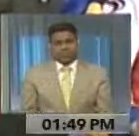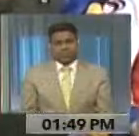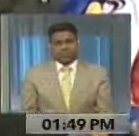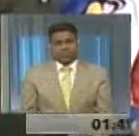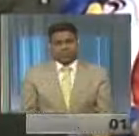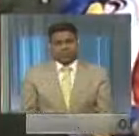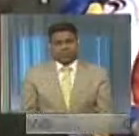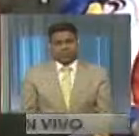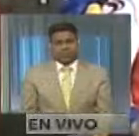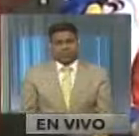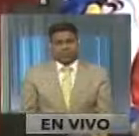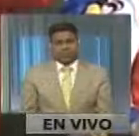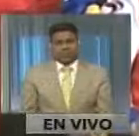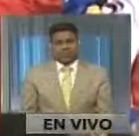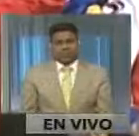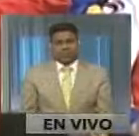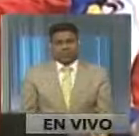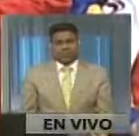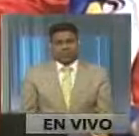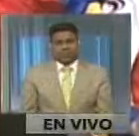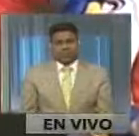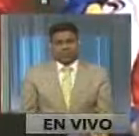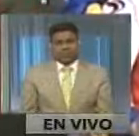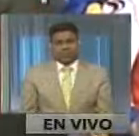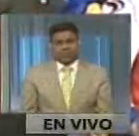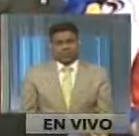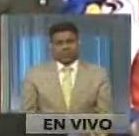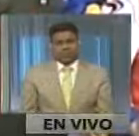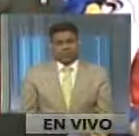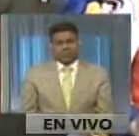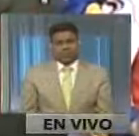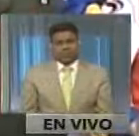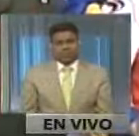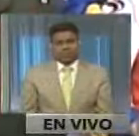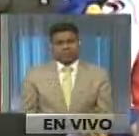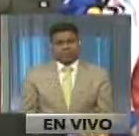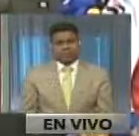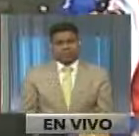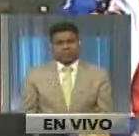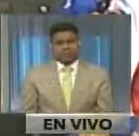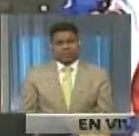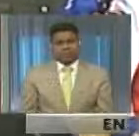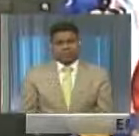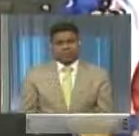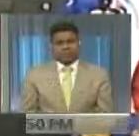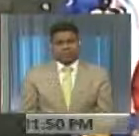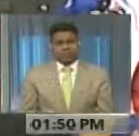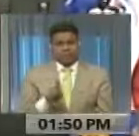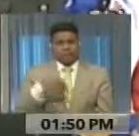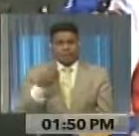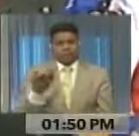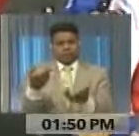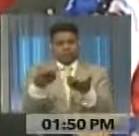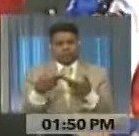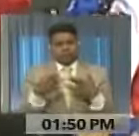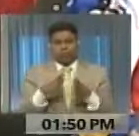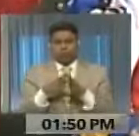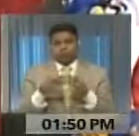Aquí no se trata, quiero decírselo, después yo lo recibo todos a ustedes mismos.